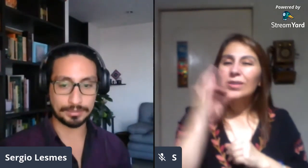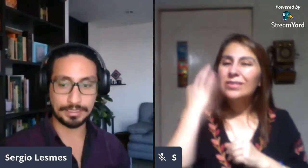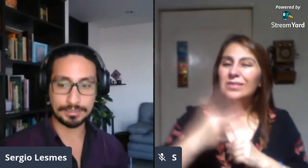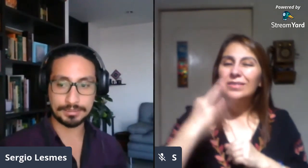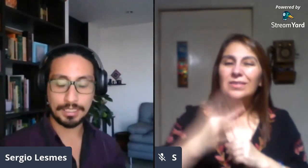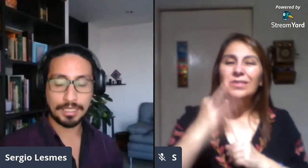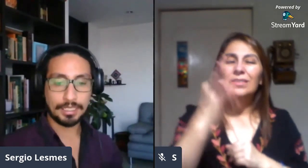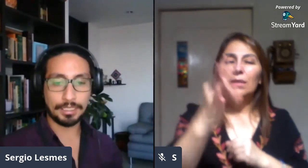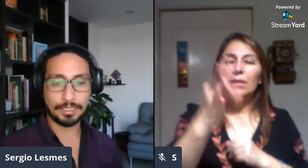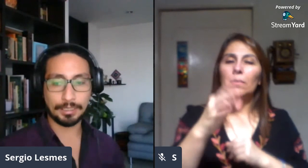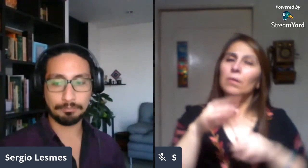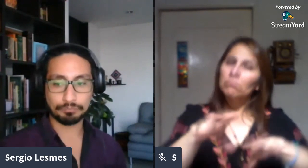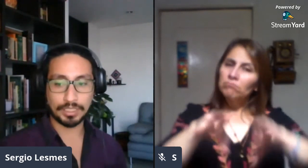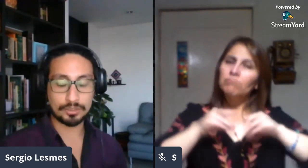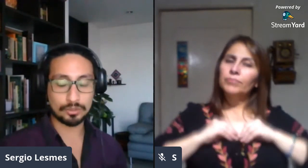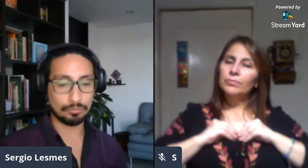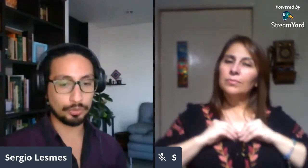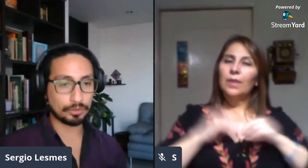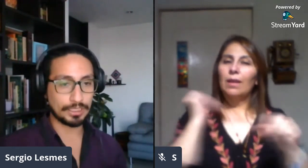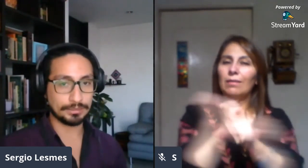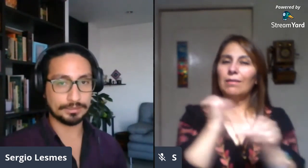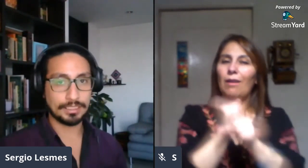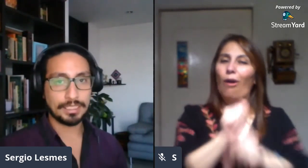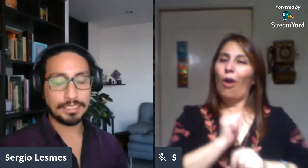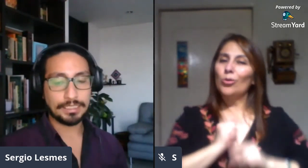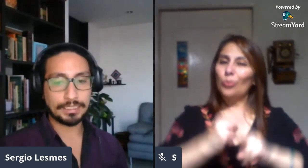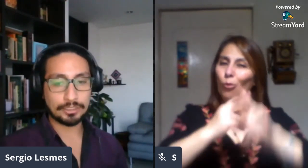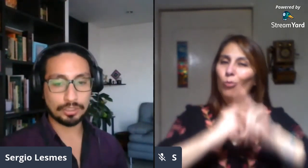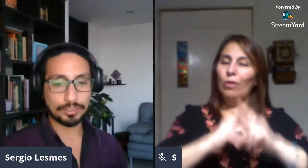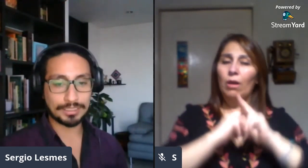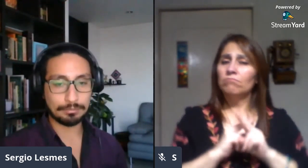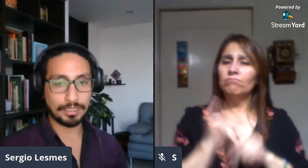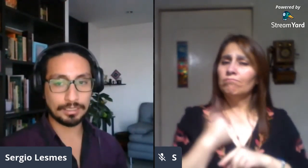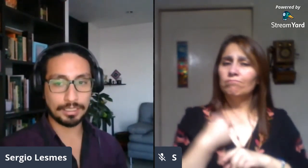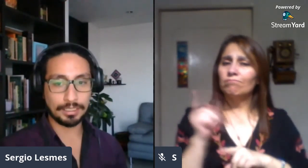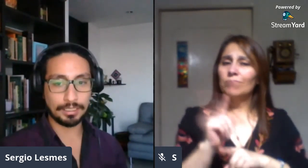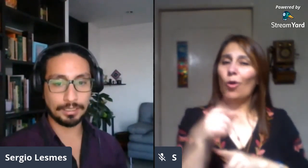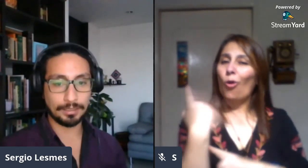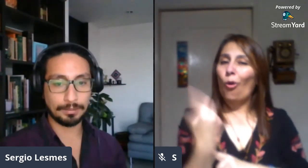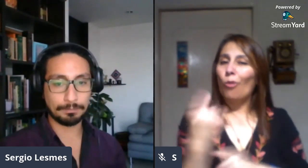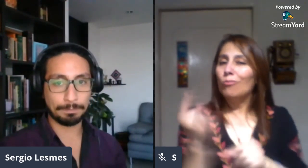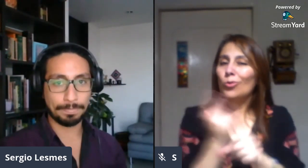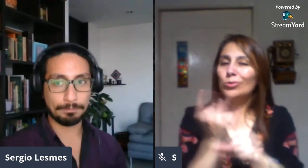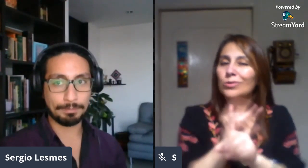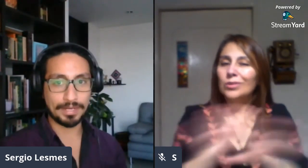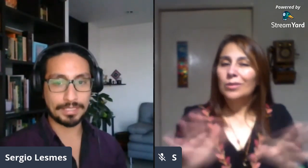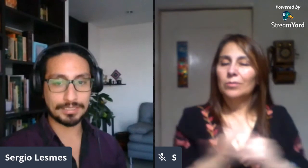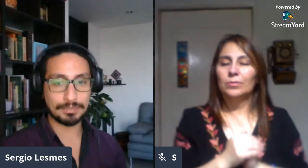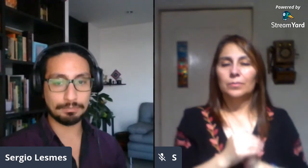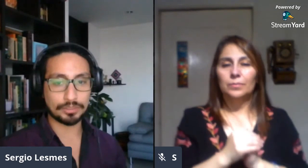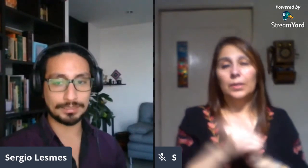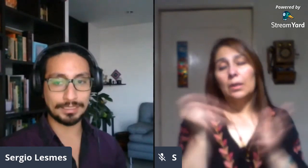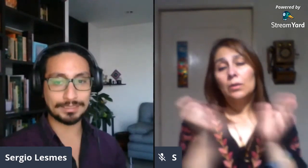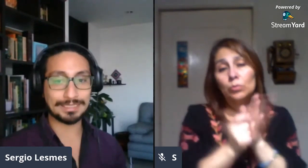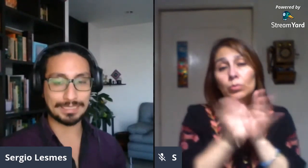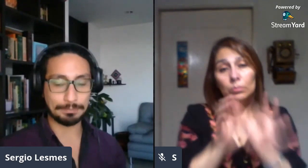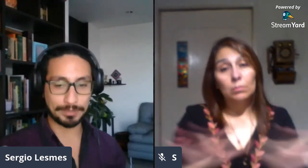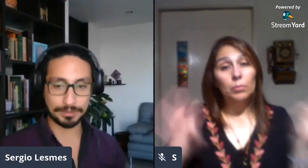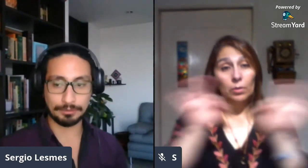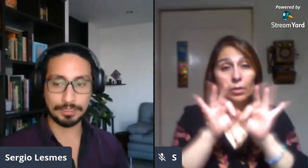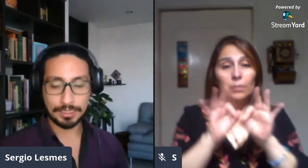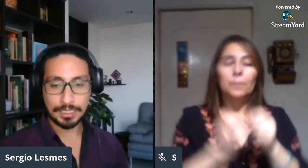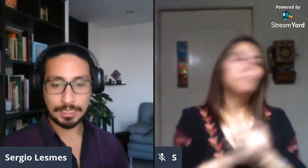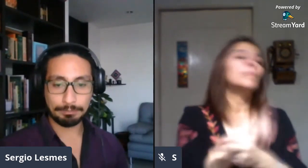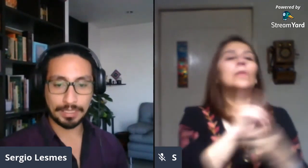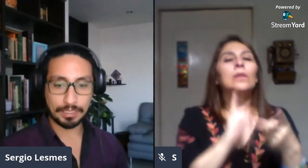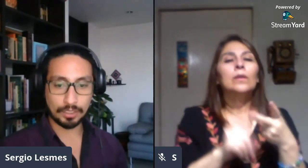esas prácticas que son muy importantes y que yo creo que también me parece importante desde esta